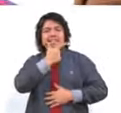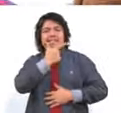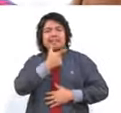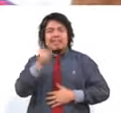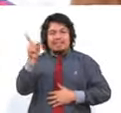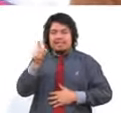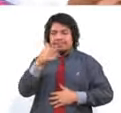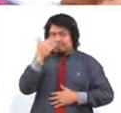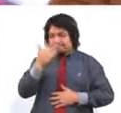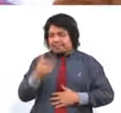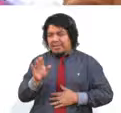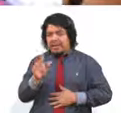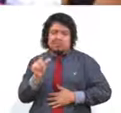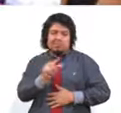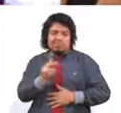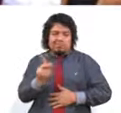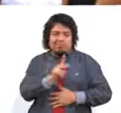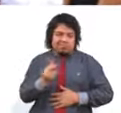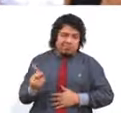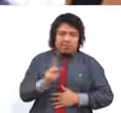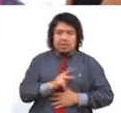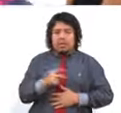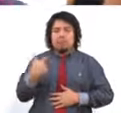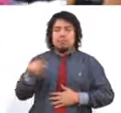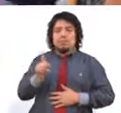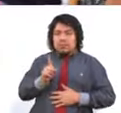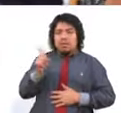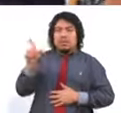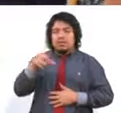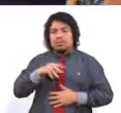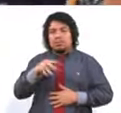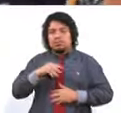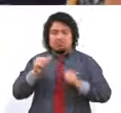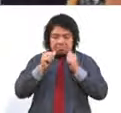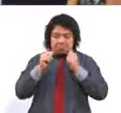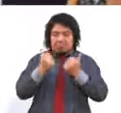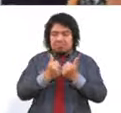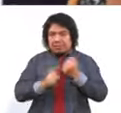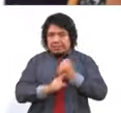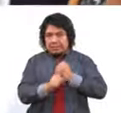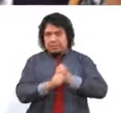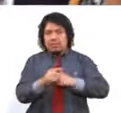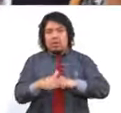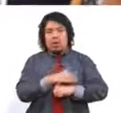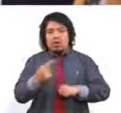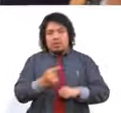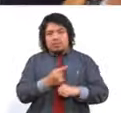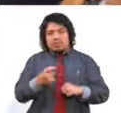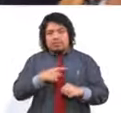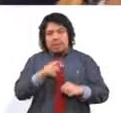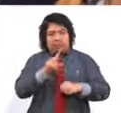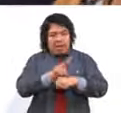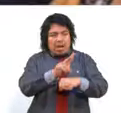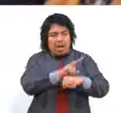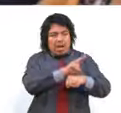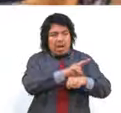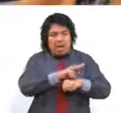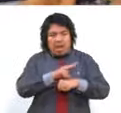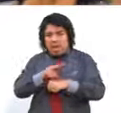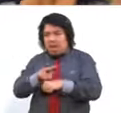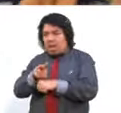programa similar. Una de las preocupaciones de las organizaciones sociales allá era pues el tema de pues la vigilancia